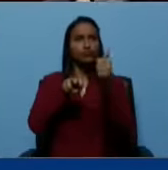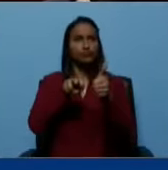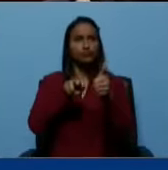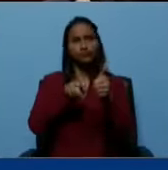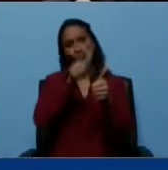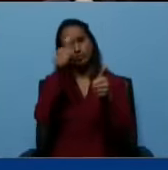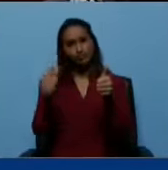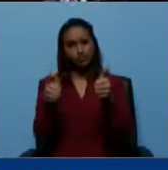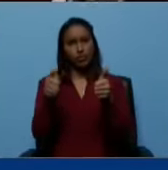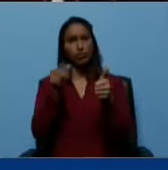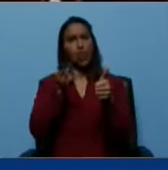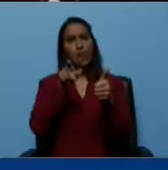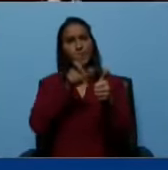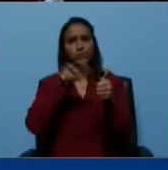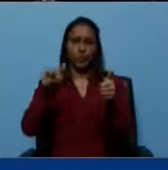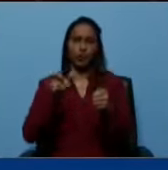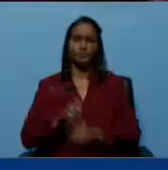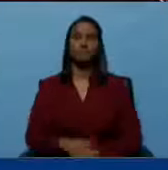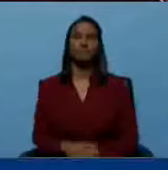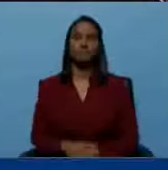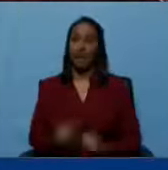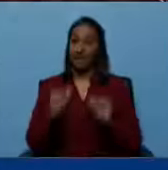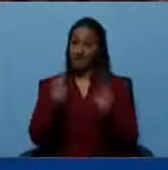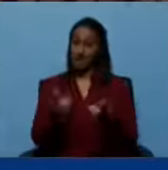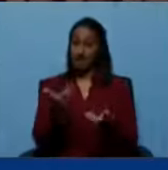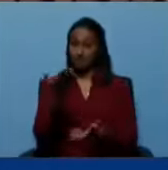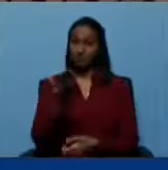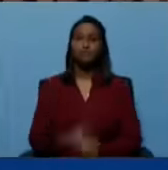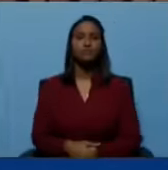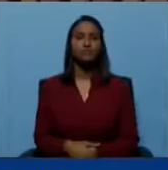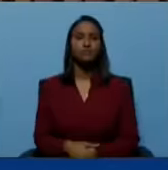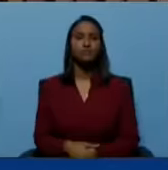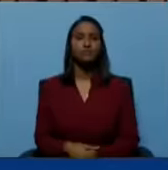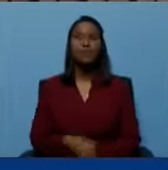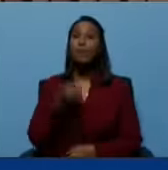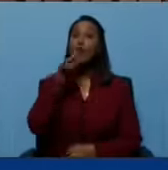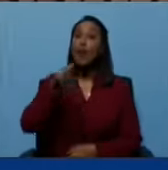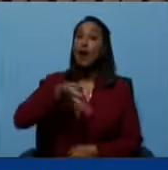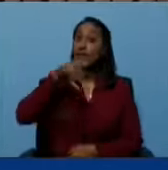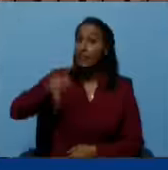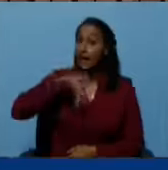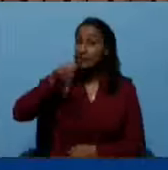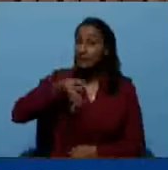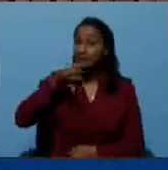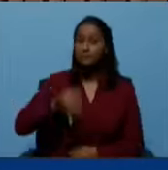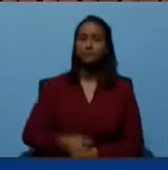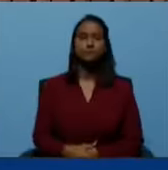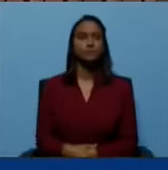en esta comparecencia. Buenas tardes, por favor. De inmediato vamos a escuchar.